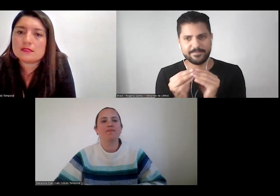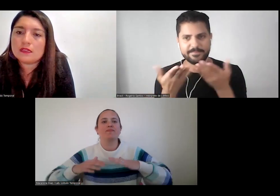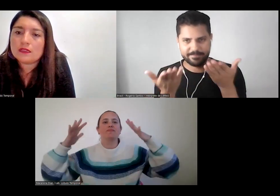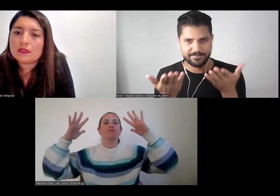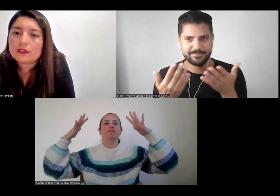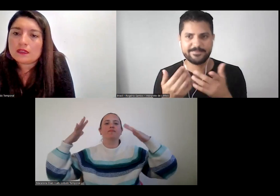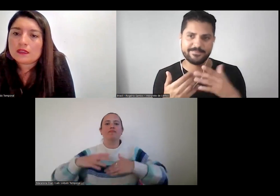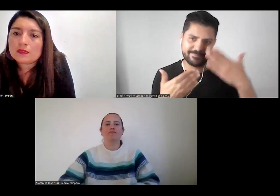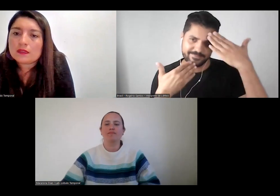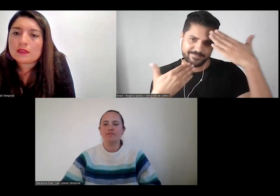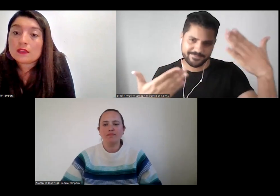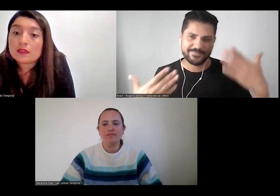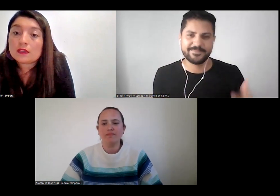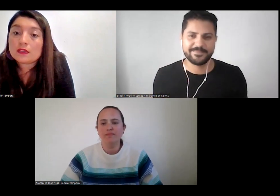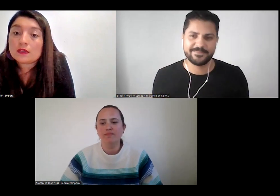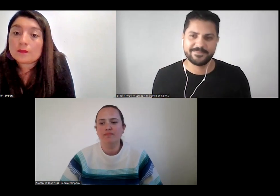gracias.